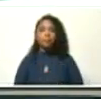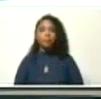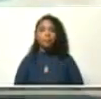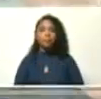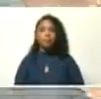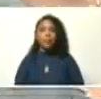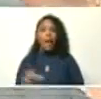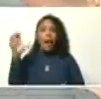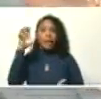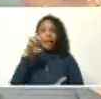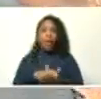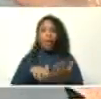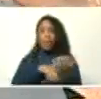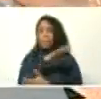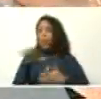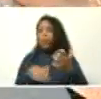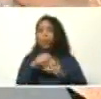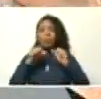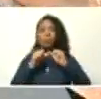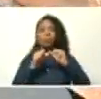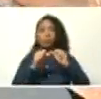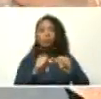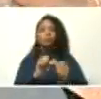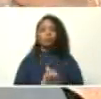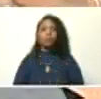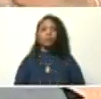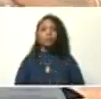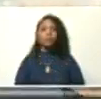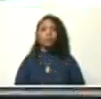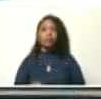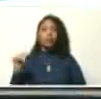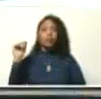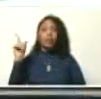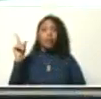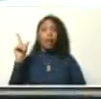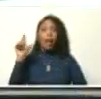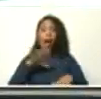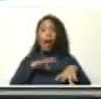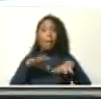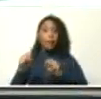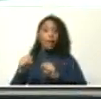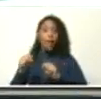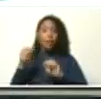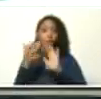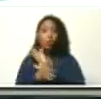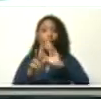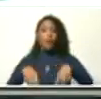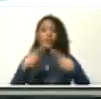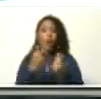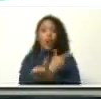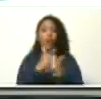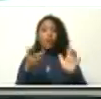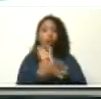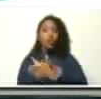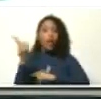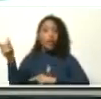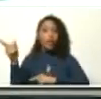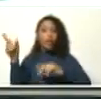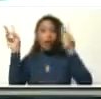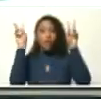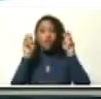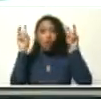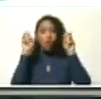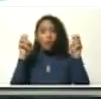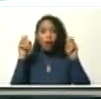El estado de crisis permanente. Y él habla que el capitalismo, sobre todo neoliberal, es un estado de crisis